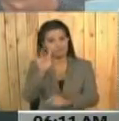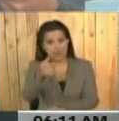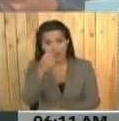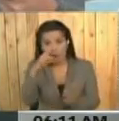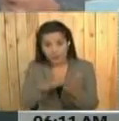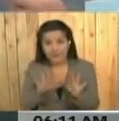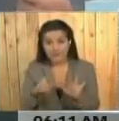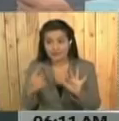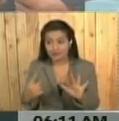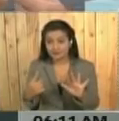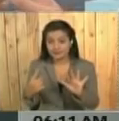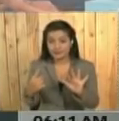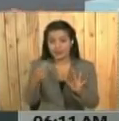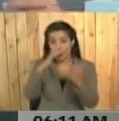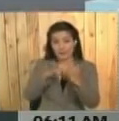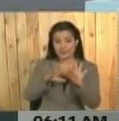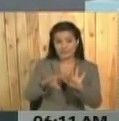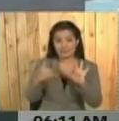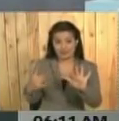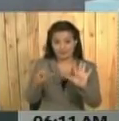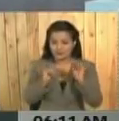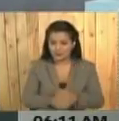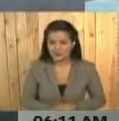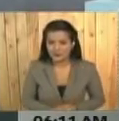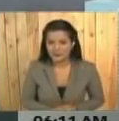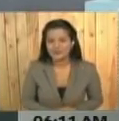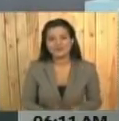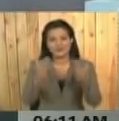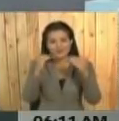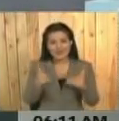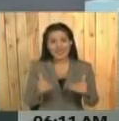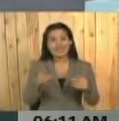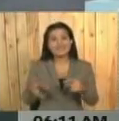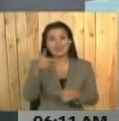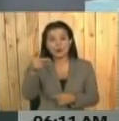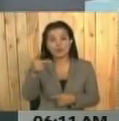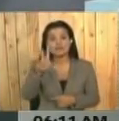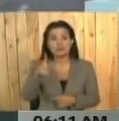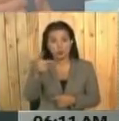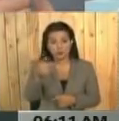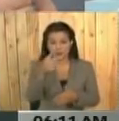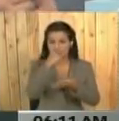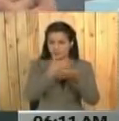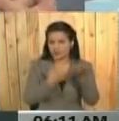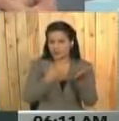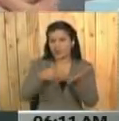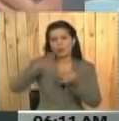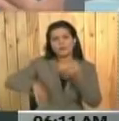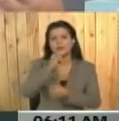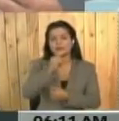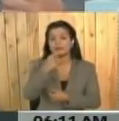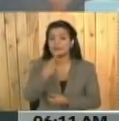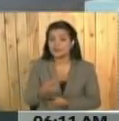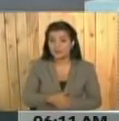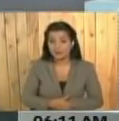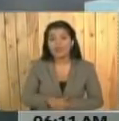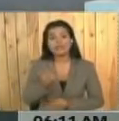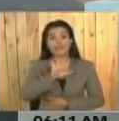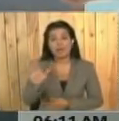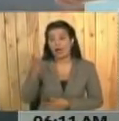de que ellos hablan segunda nota dice en última noticias que Fredy bernar ayer hablaba de que la oposición Busca un